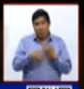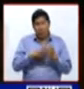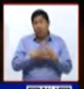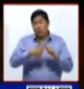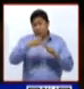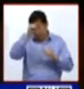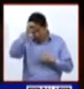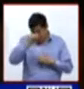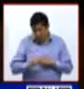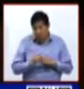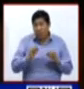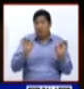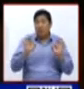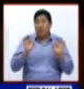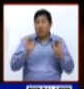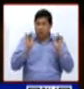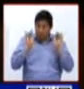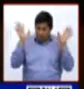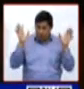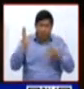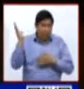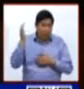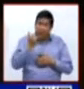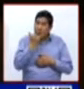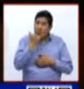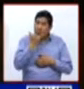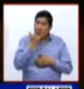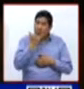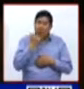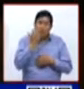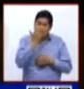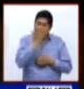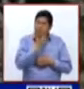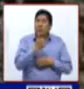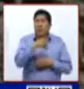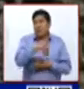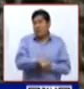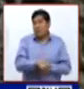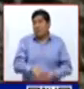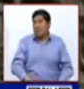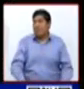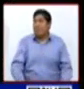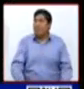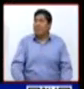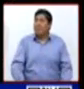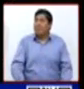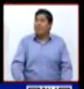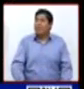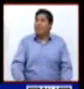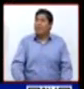sur tiene el privilegio de poder ver este ejemplar de esta noche, ¿no?